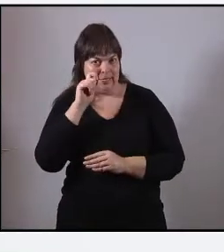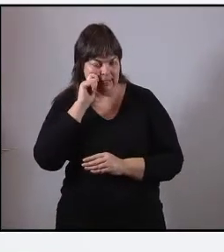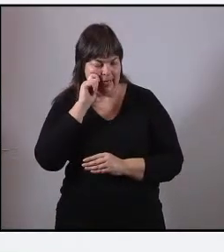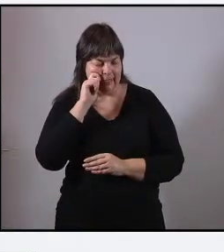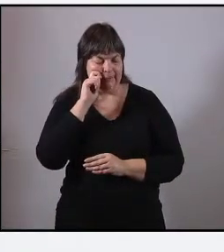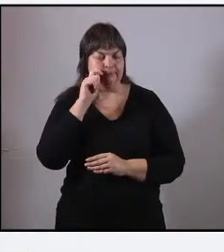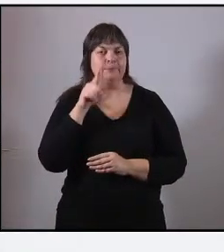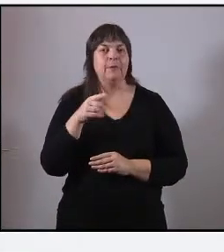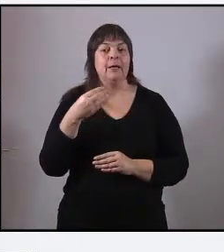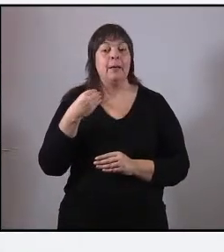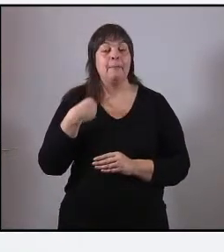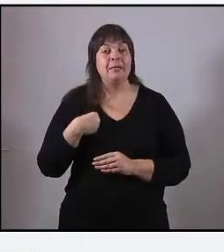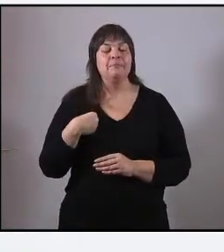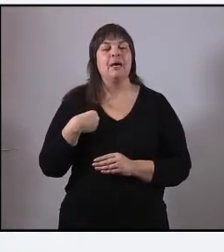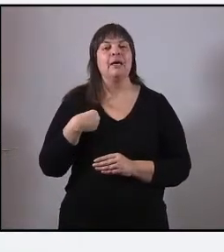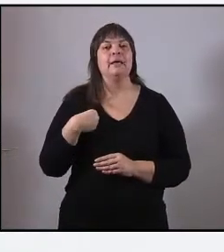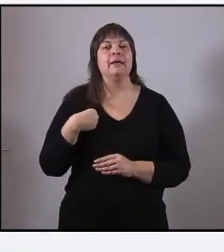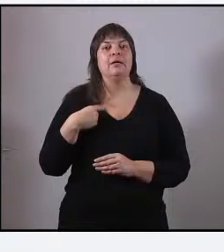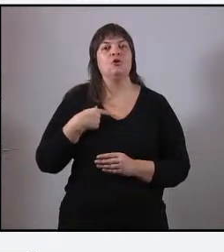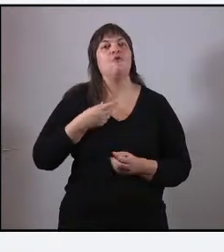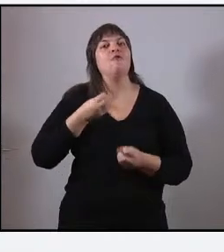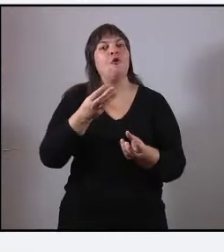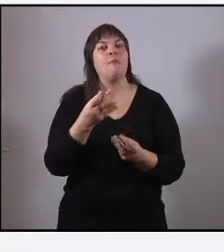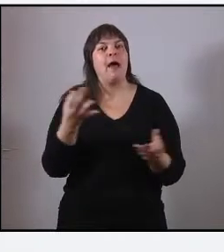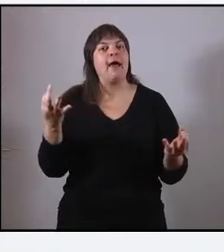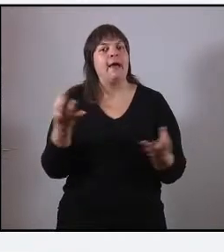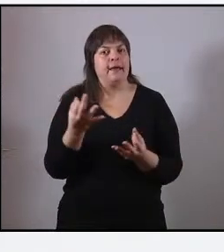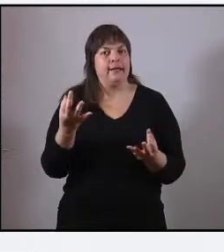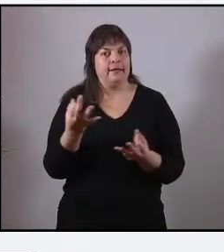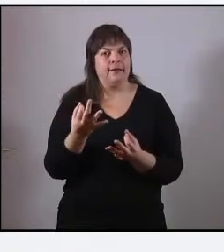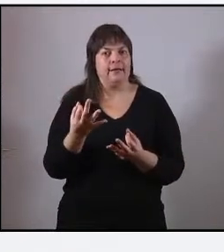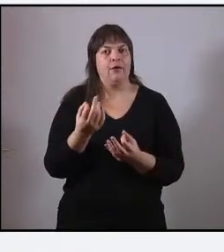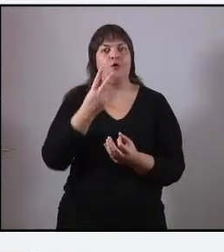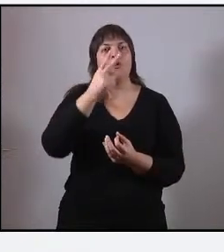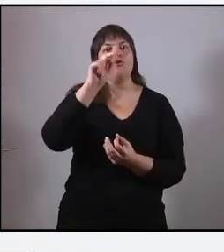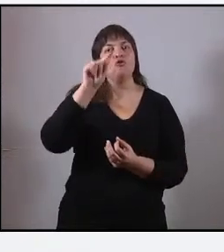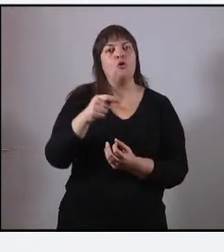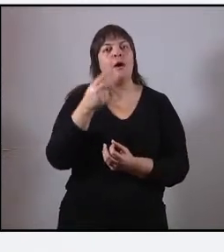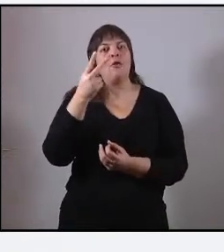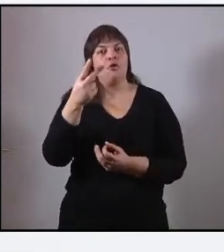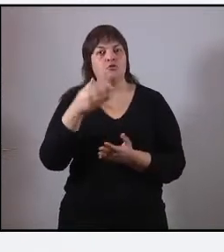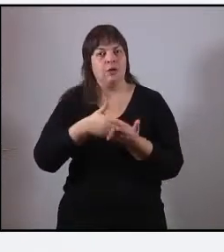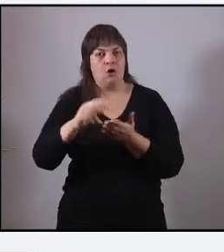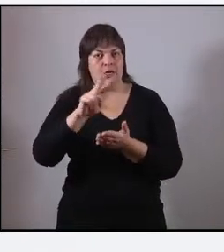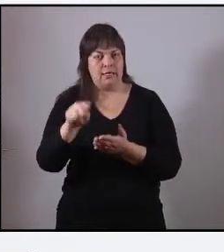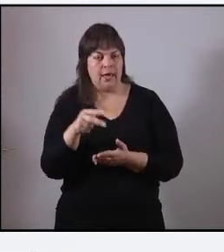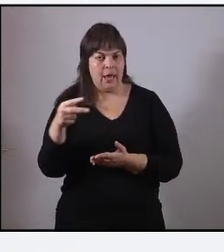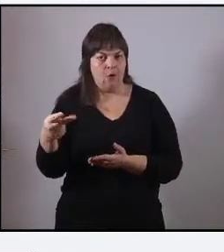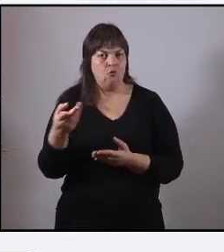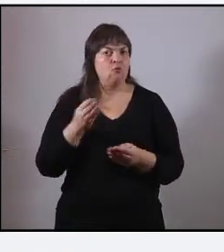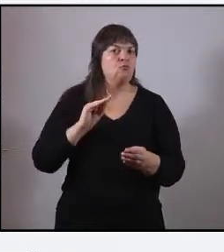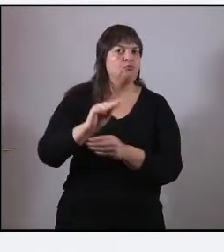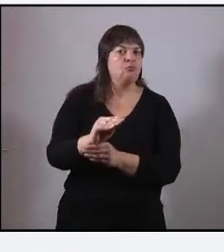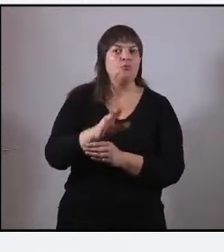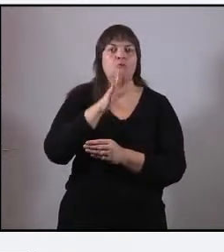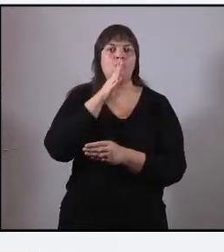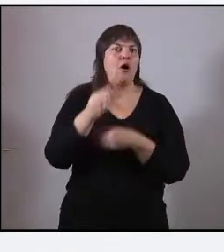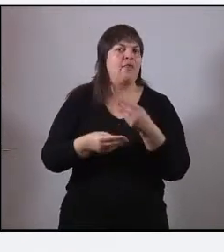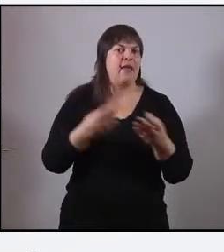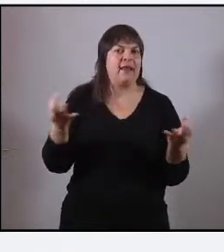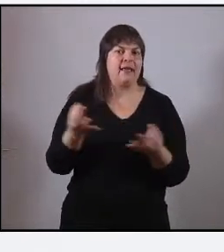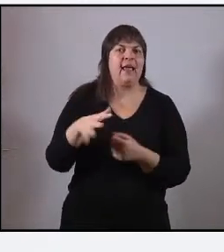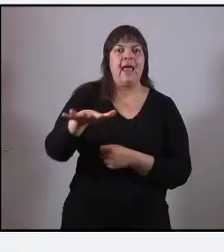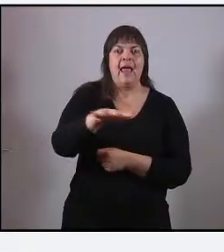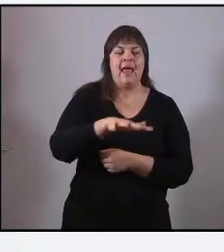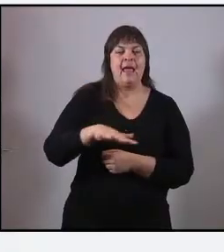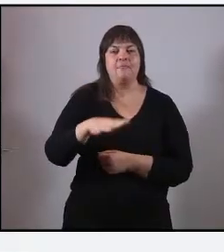y en esta línea puedo informarles de que vamos a destinar 2,2 millones de euros para mejorar los espacios